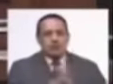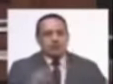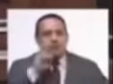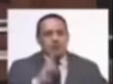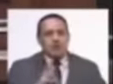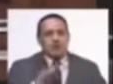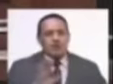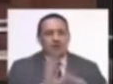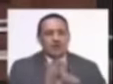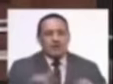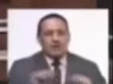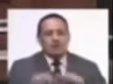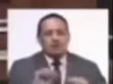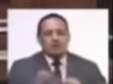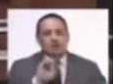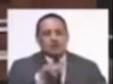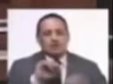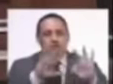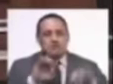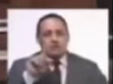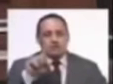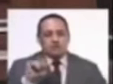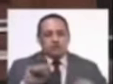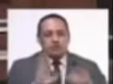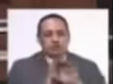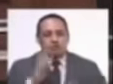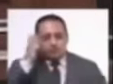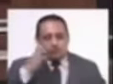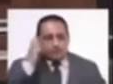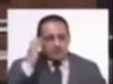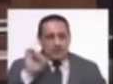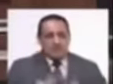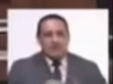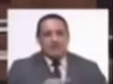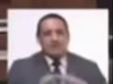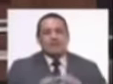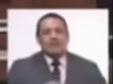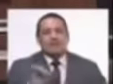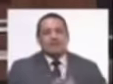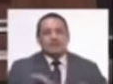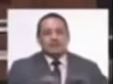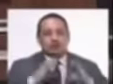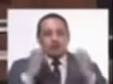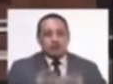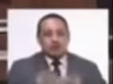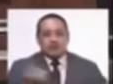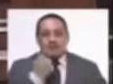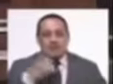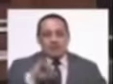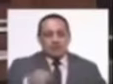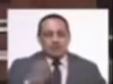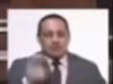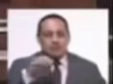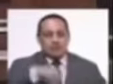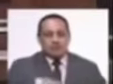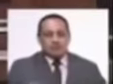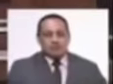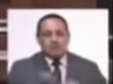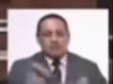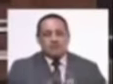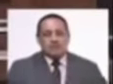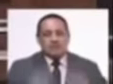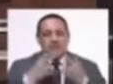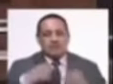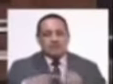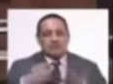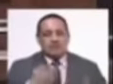expresamente el artículo 181 de la Constitución, que señala que el Pleno del Jurado Nacional de Elecciones